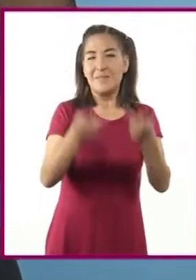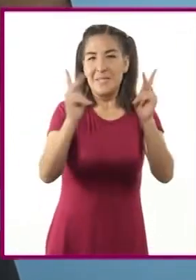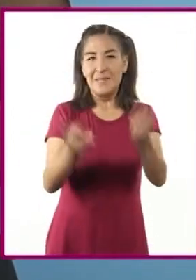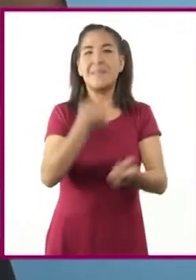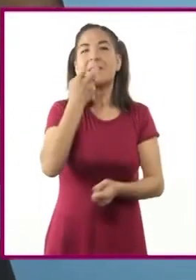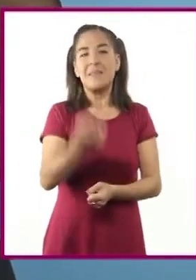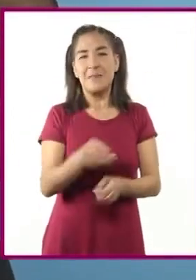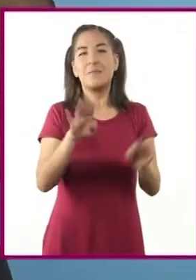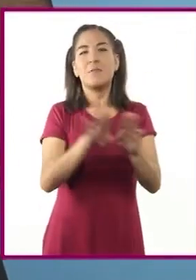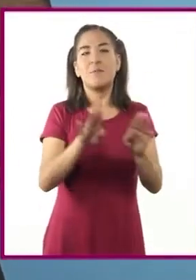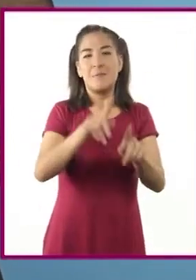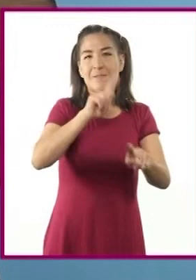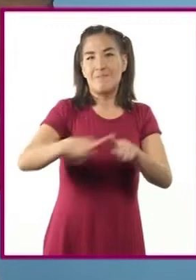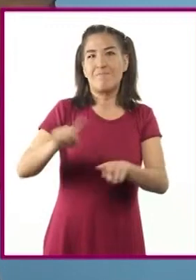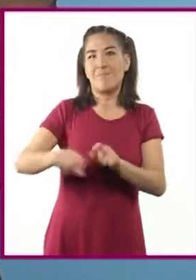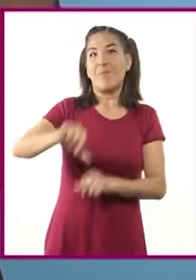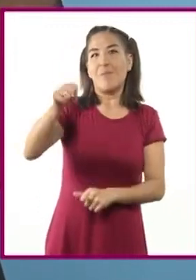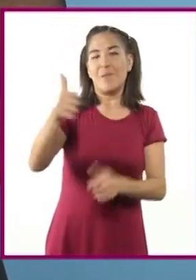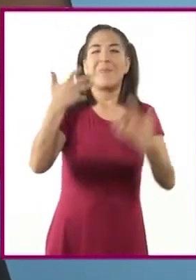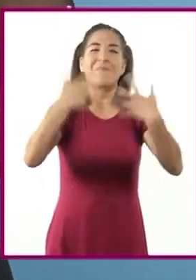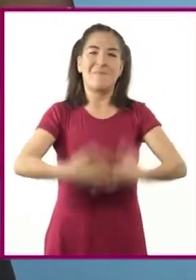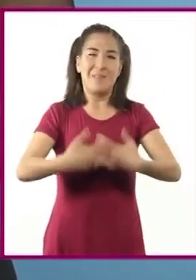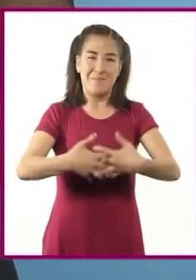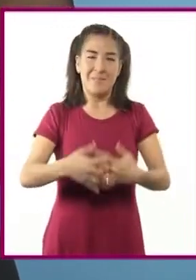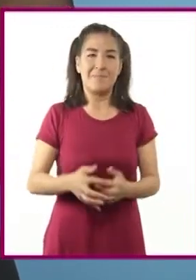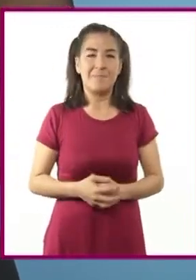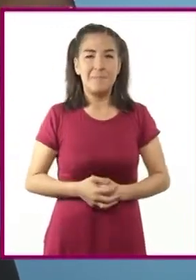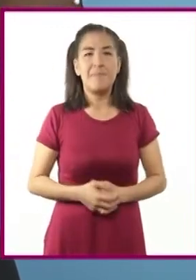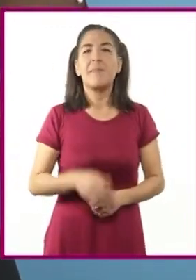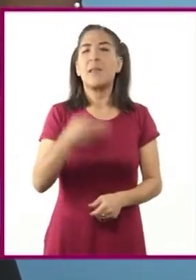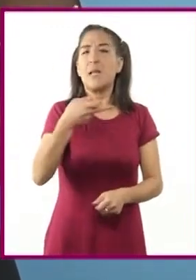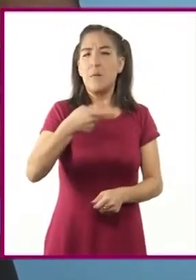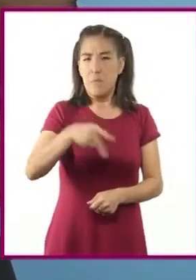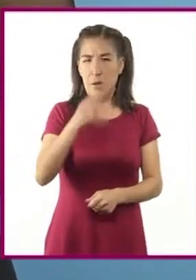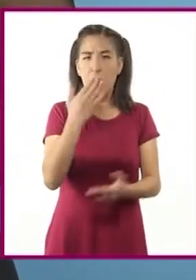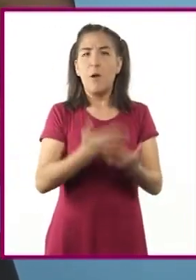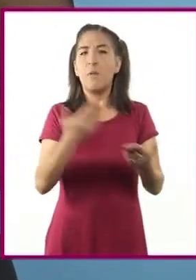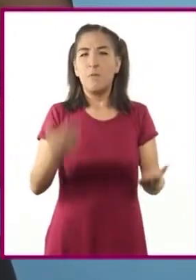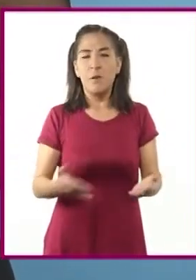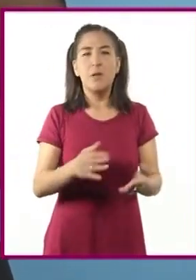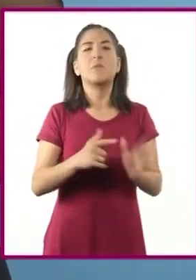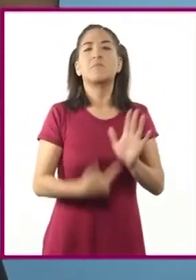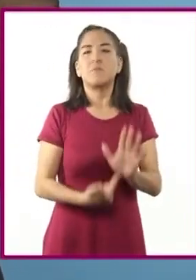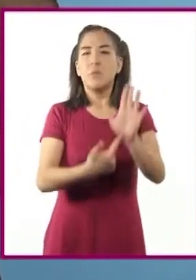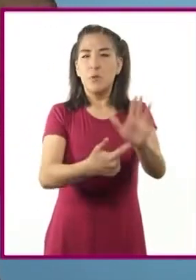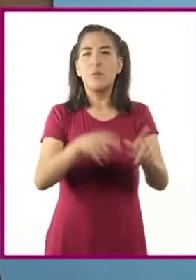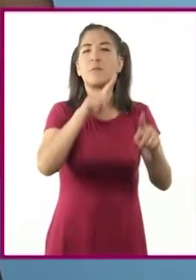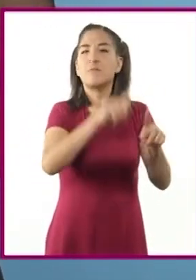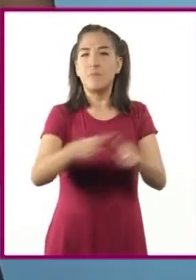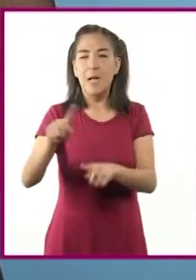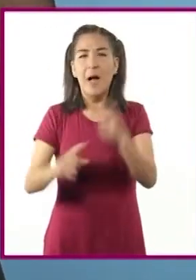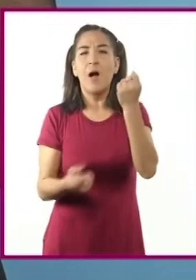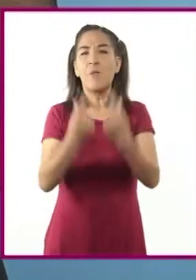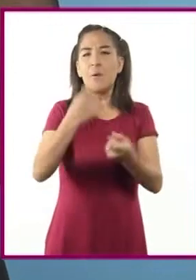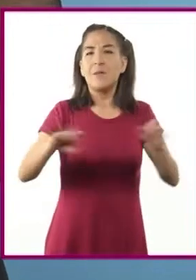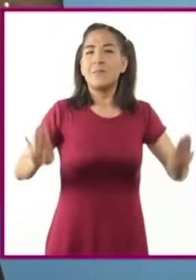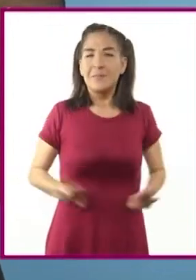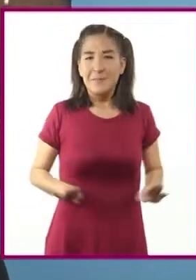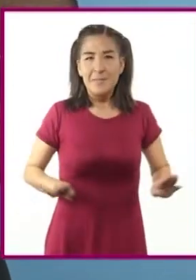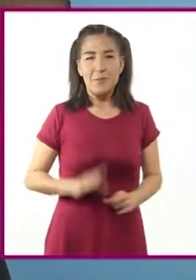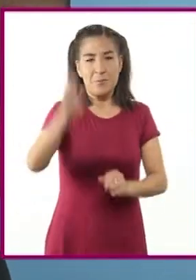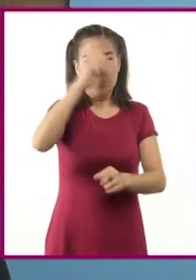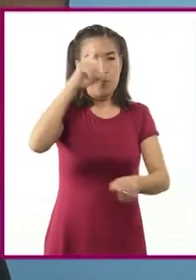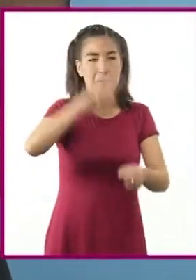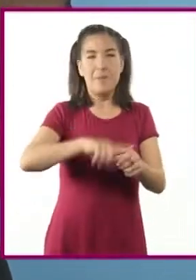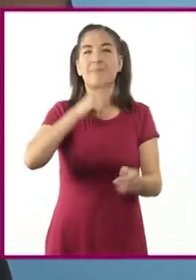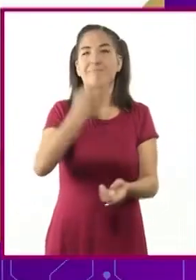los productos industrializados. Pero ahora destaquemos algunas de las características culturales de los